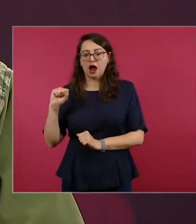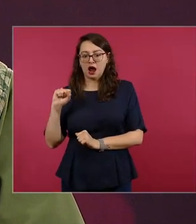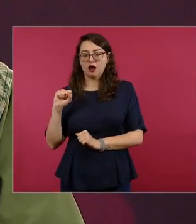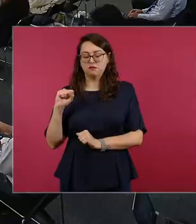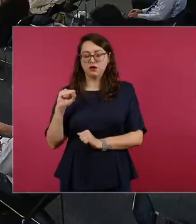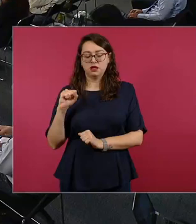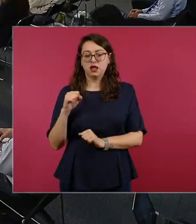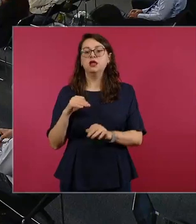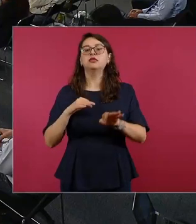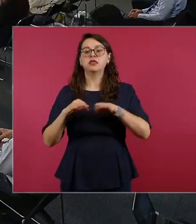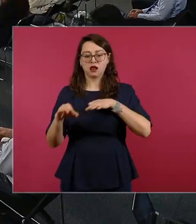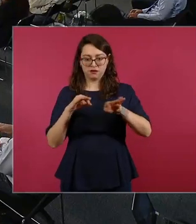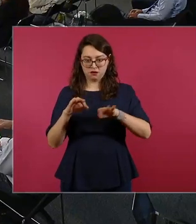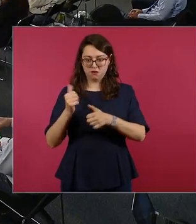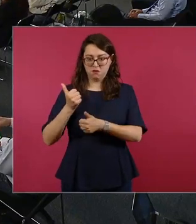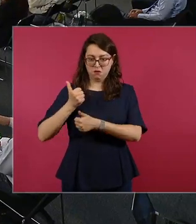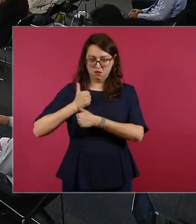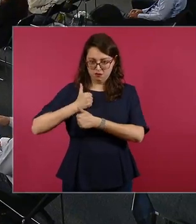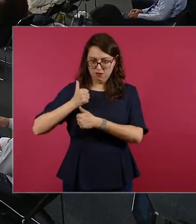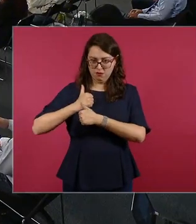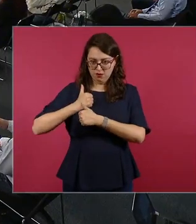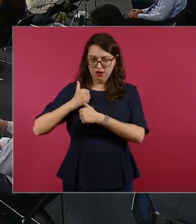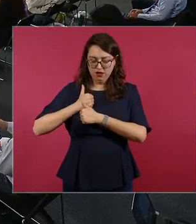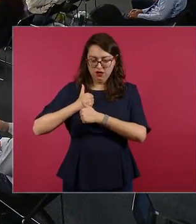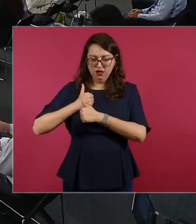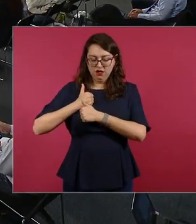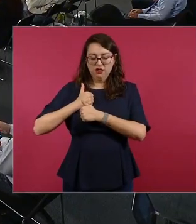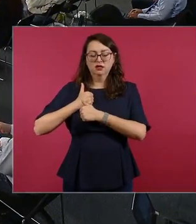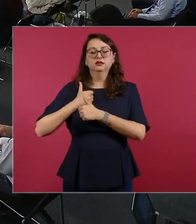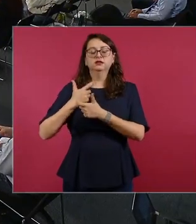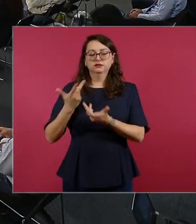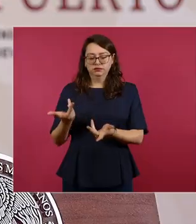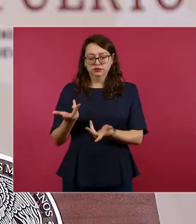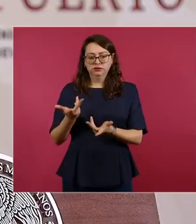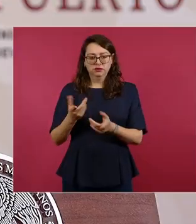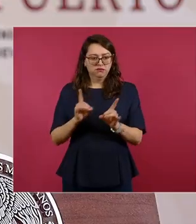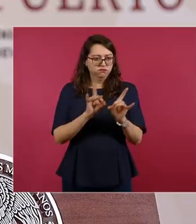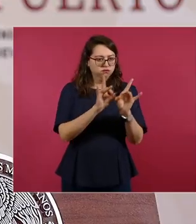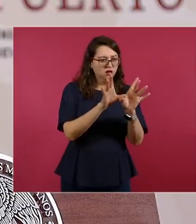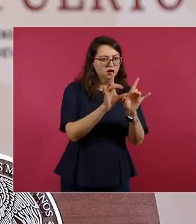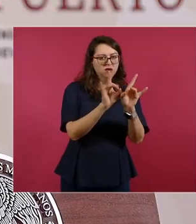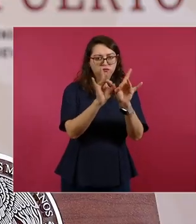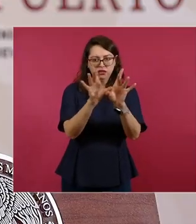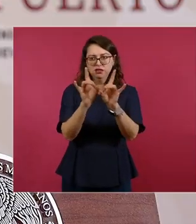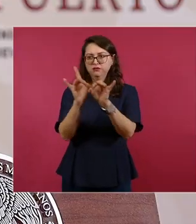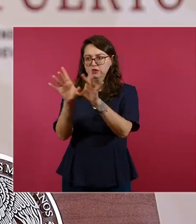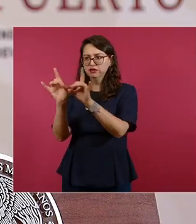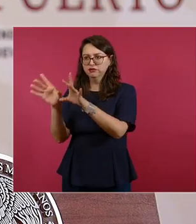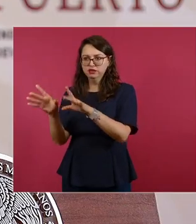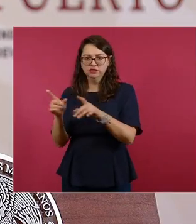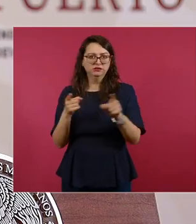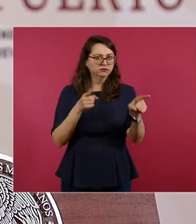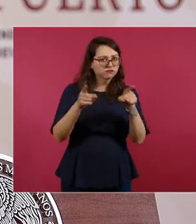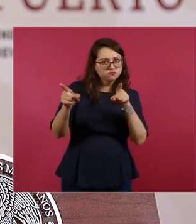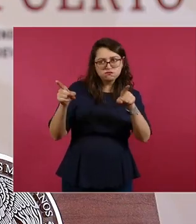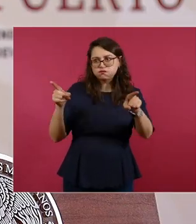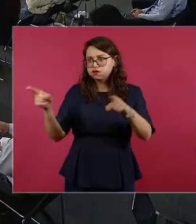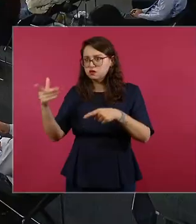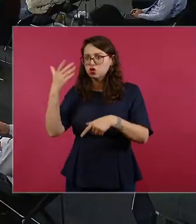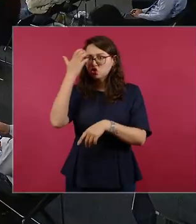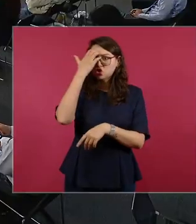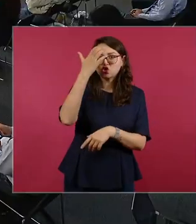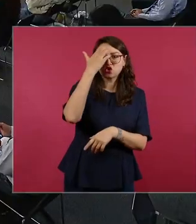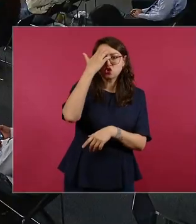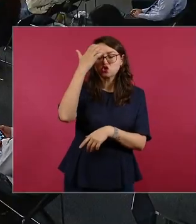ser su función y vaya pues resolviendo diferentes circunstancias que se requieren dentro de la vida